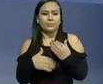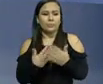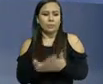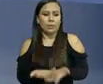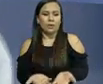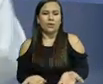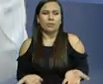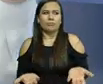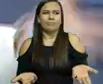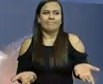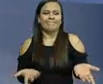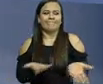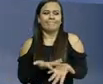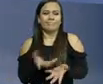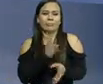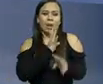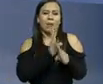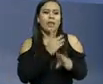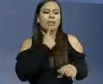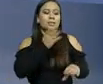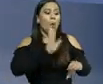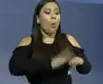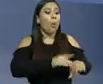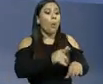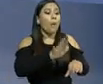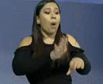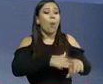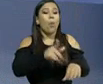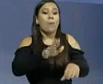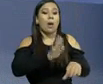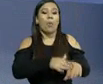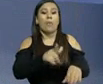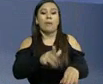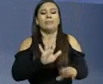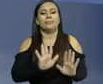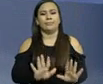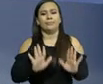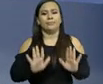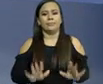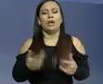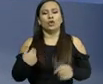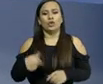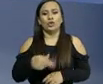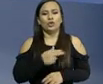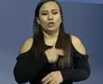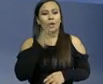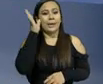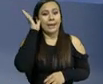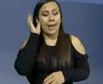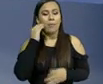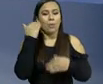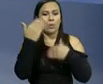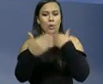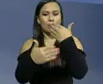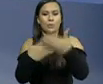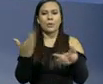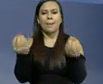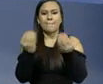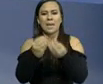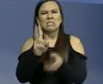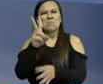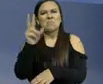insinuaciones aquellas inculpaciones que se le hacen en todo caso nosotros prevemos que el informe más allá de 20 días deberá